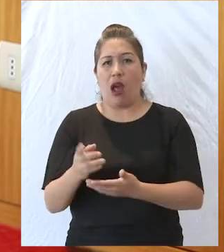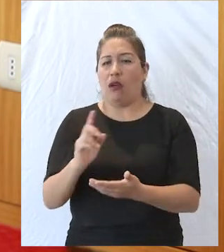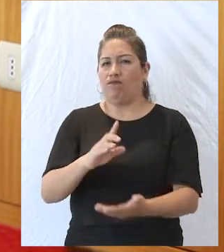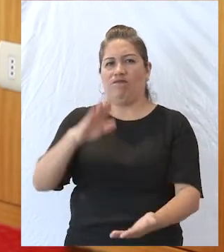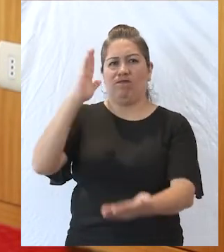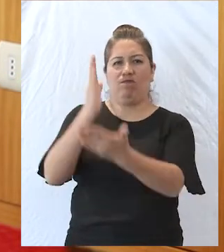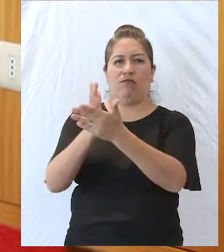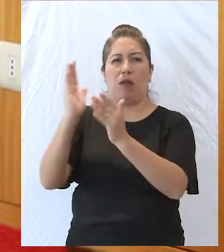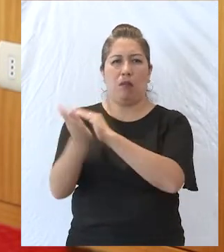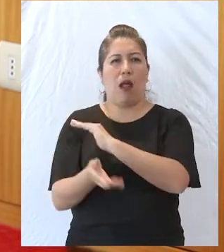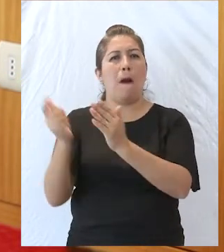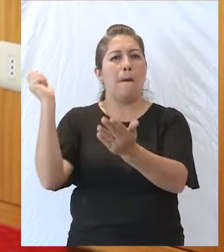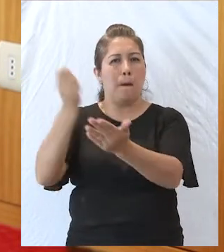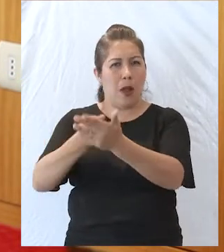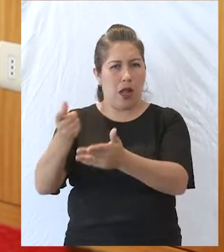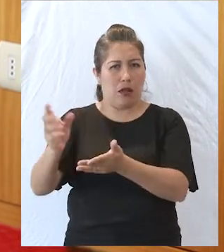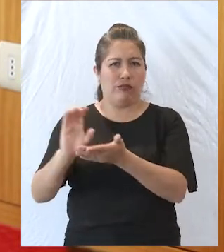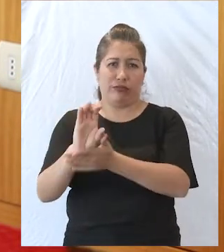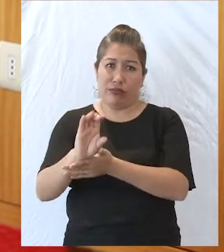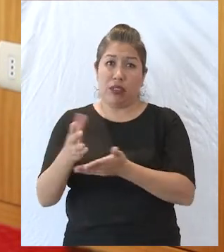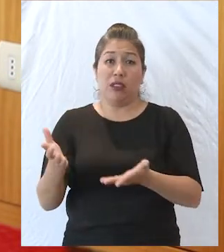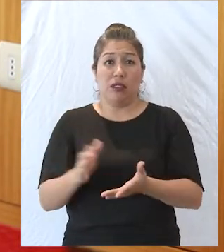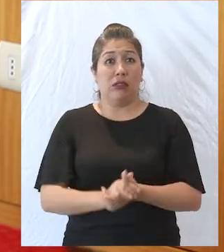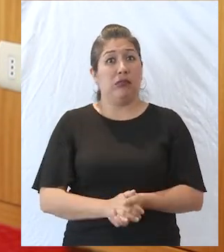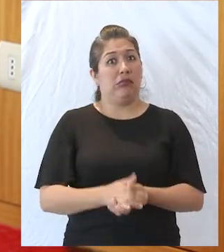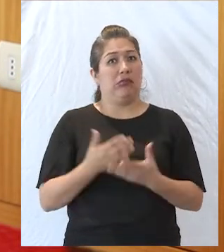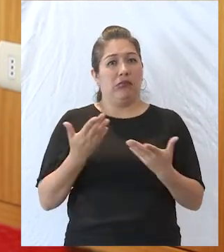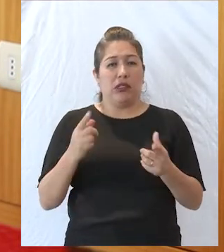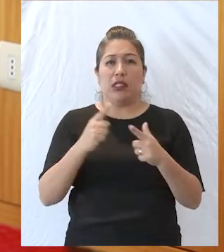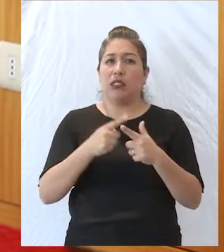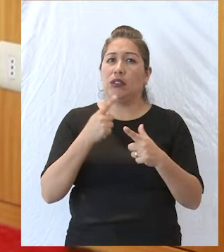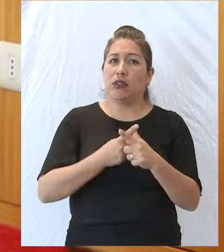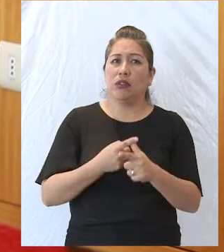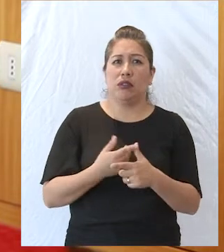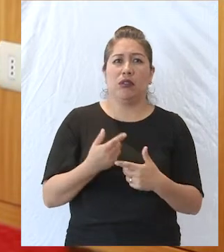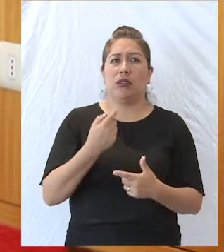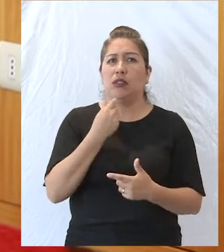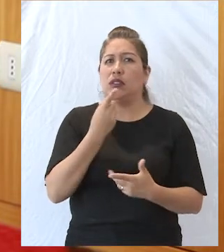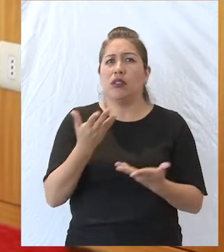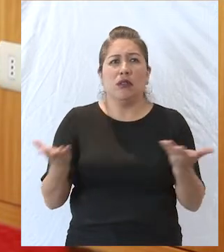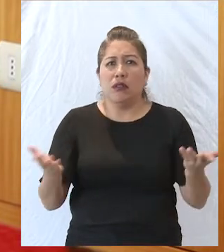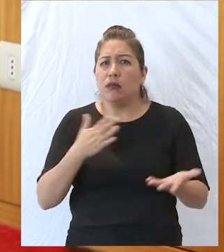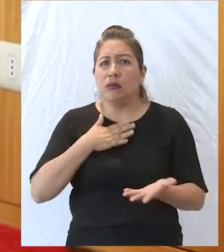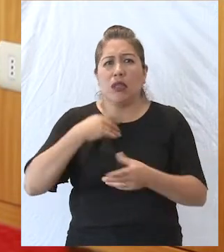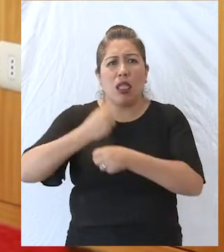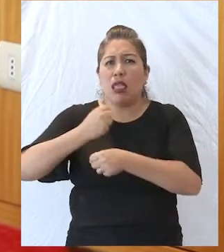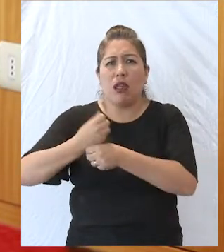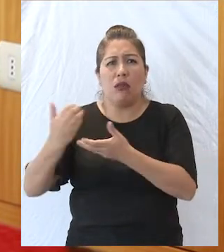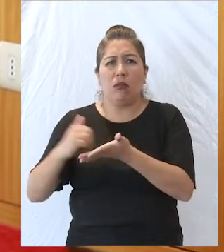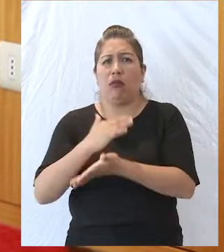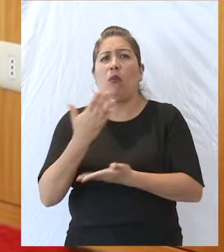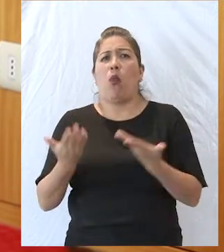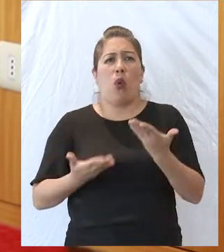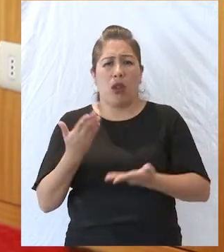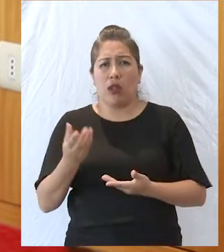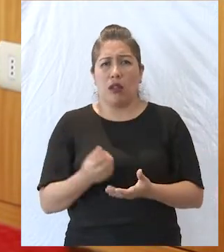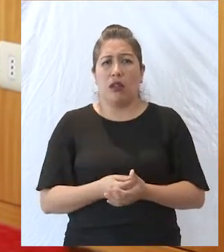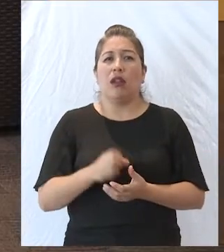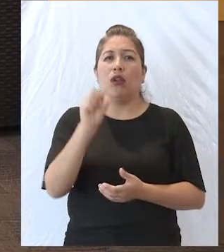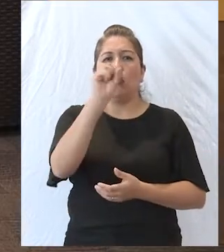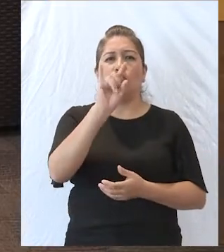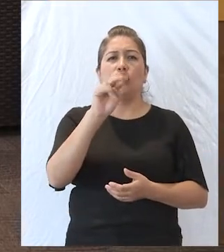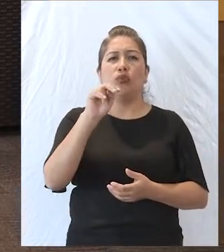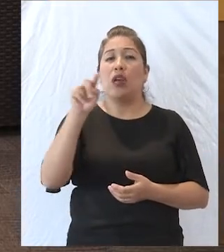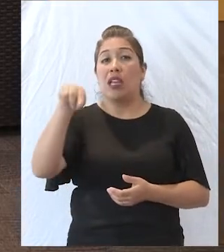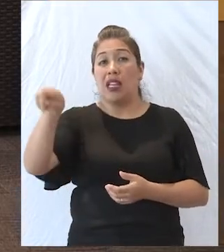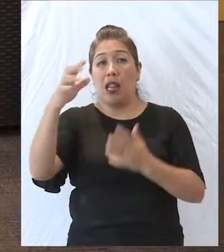la persona con discapacidad le digo, ¿y mi trabajo y mi reposición? La SUNAFIL les dijo, mire, la ley actual solamente